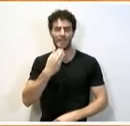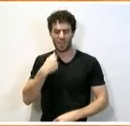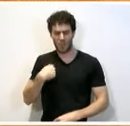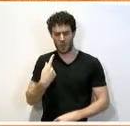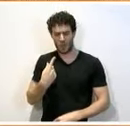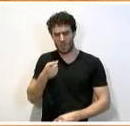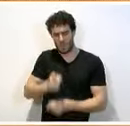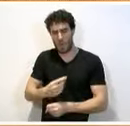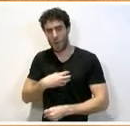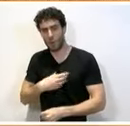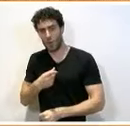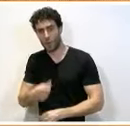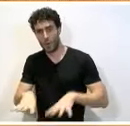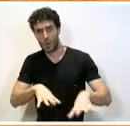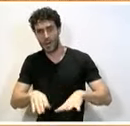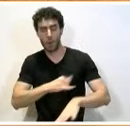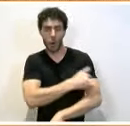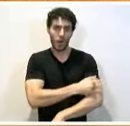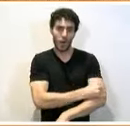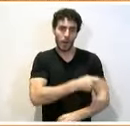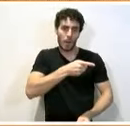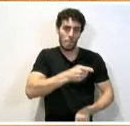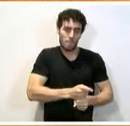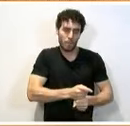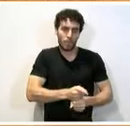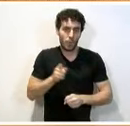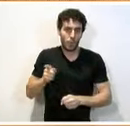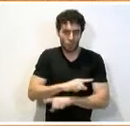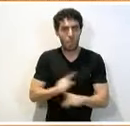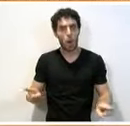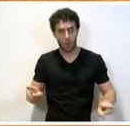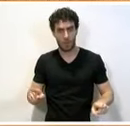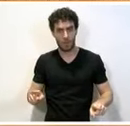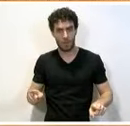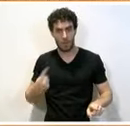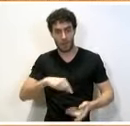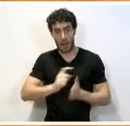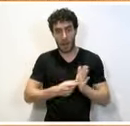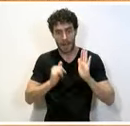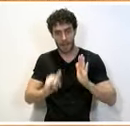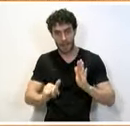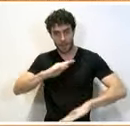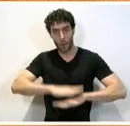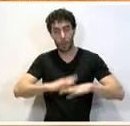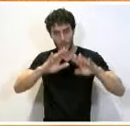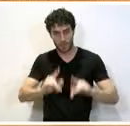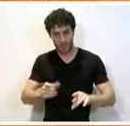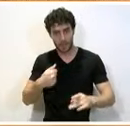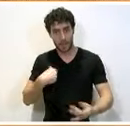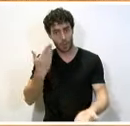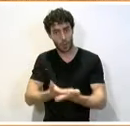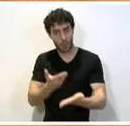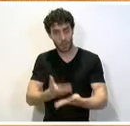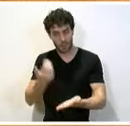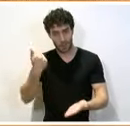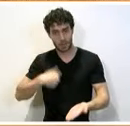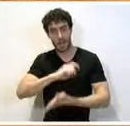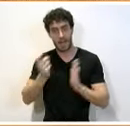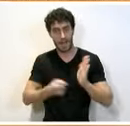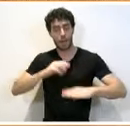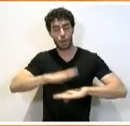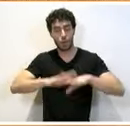tampoco me va a marcar el ritmo del Gobierno. Yo le digo que la ley está para cumplirla y la vamos a cumplir, y le he demostrado, que es lo que quería con mi intervención, que la ley se